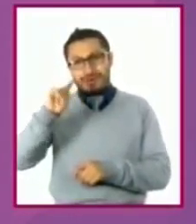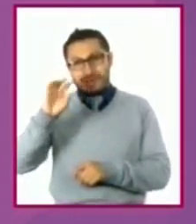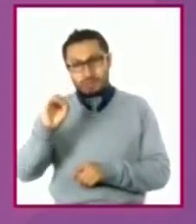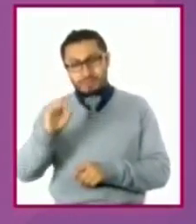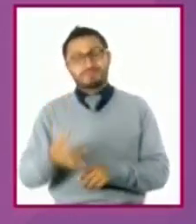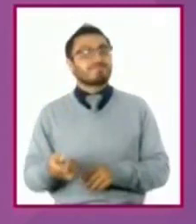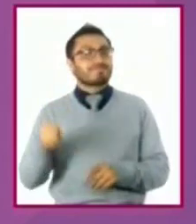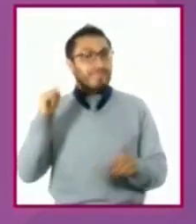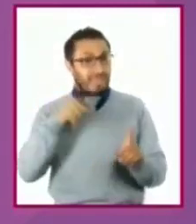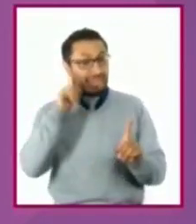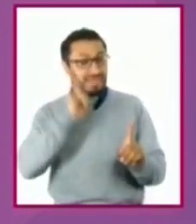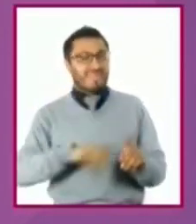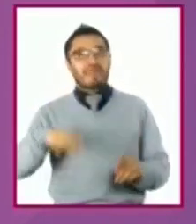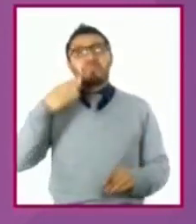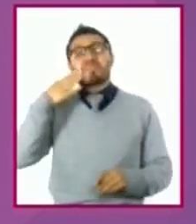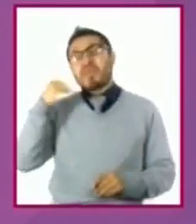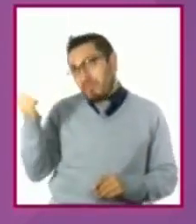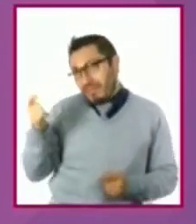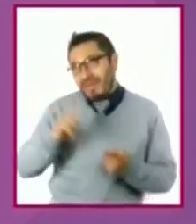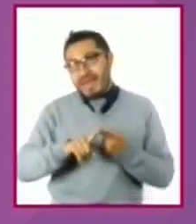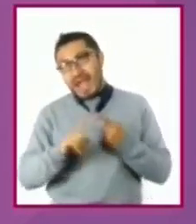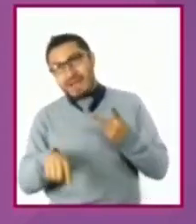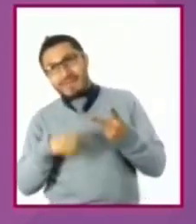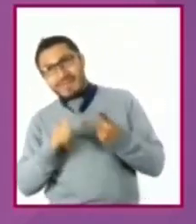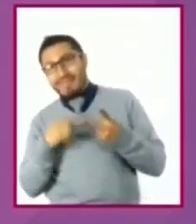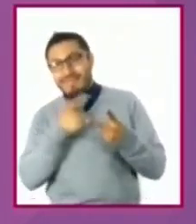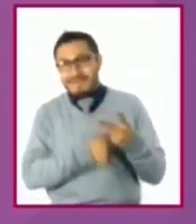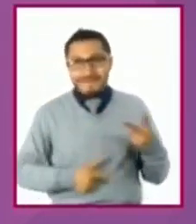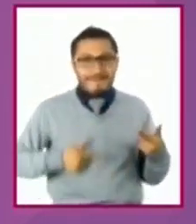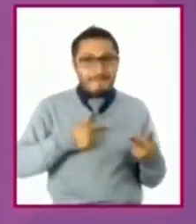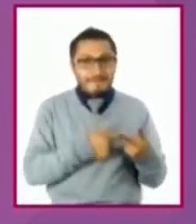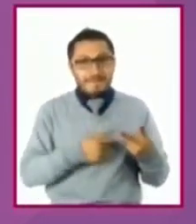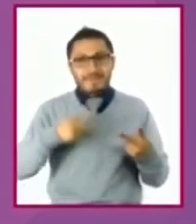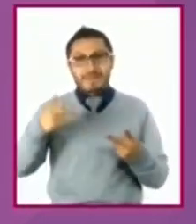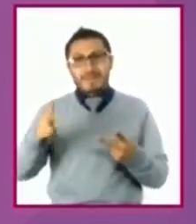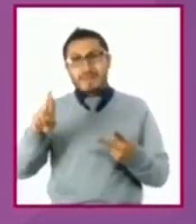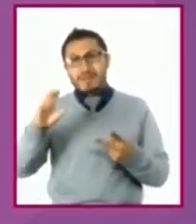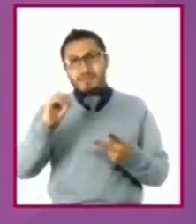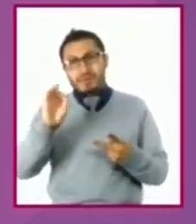Ella es amable, le gusta hacer profecías,